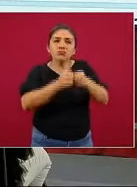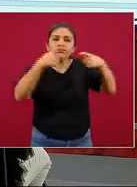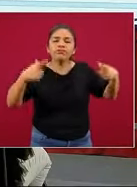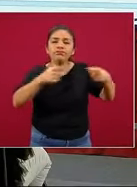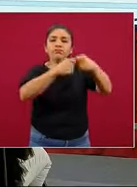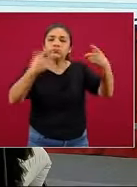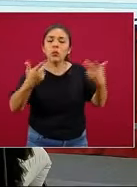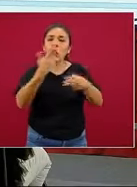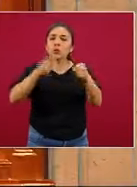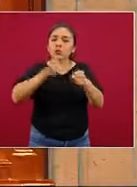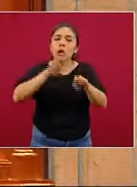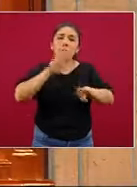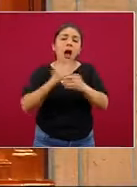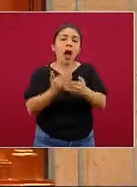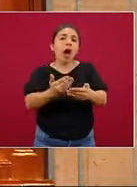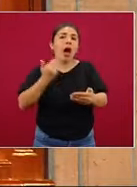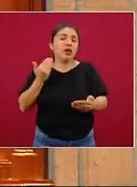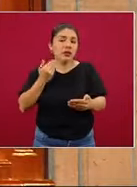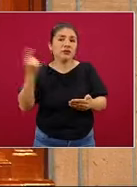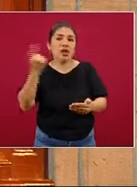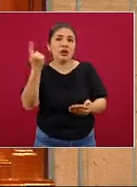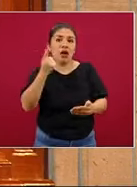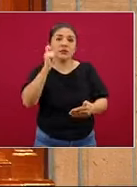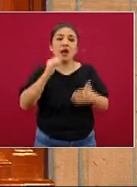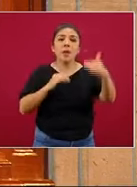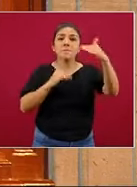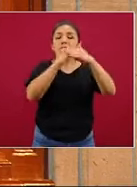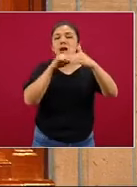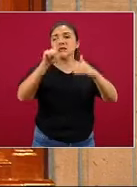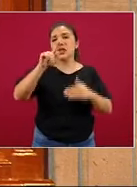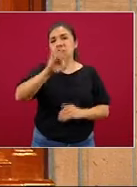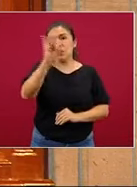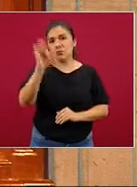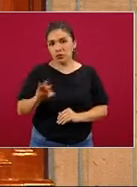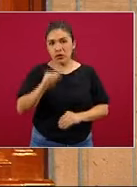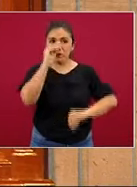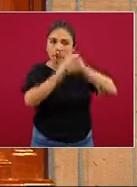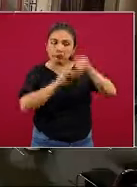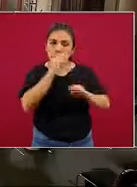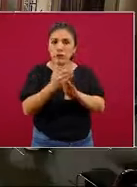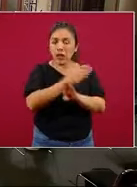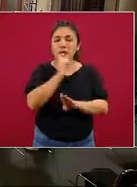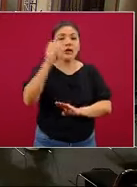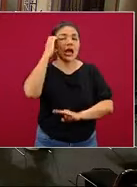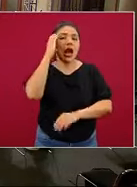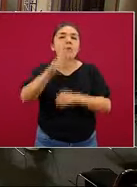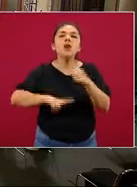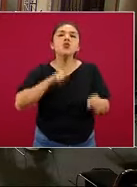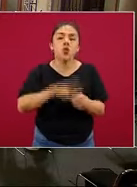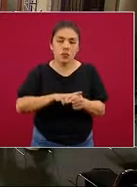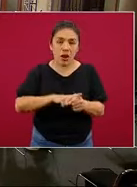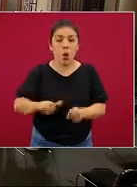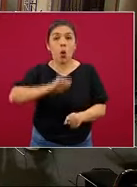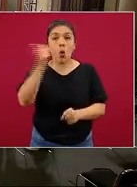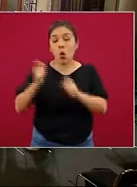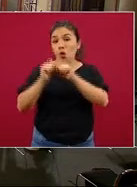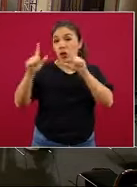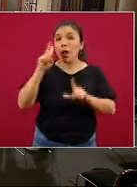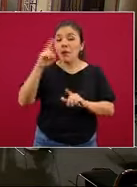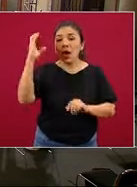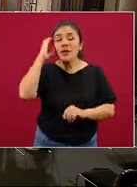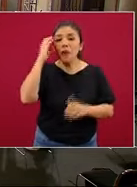darse siempre antes de inclusive llegar a un 70% de ocupación. Estos son camas generales. En la siguiente diapositiva vemos